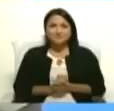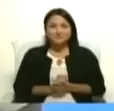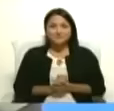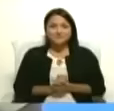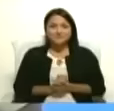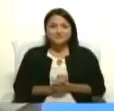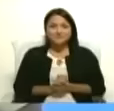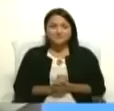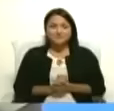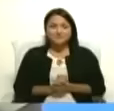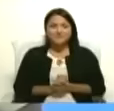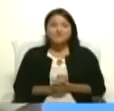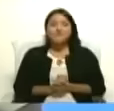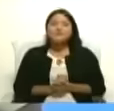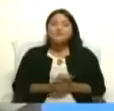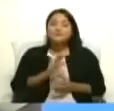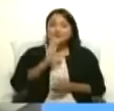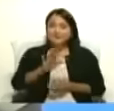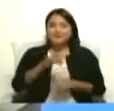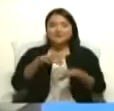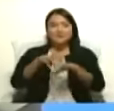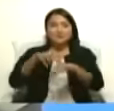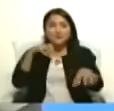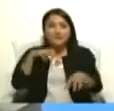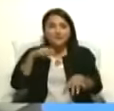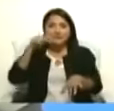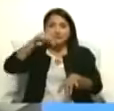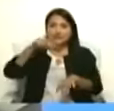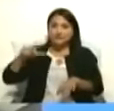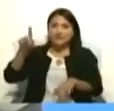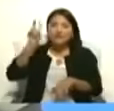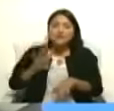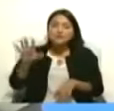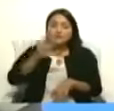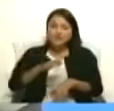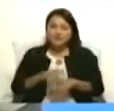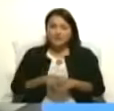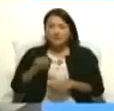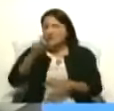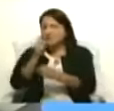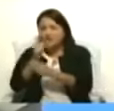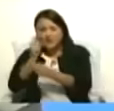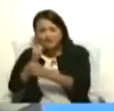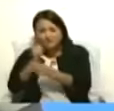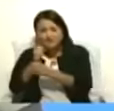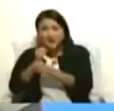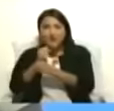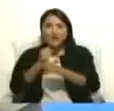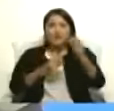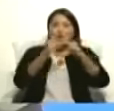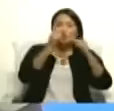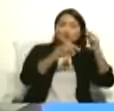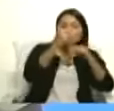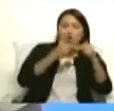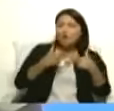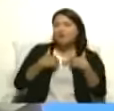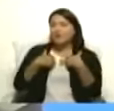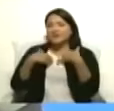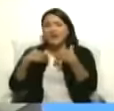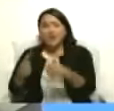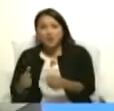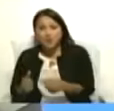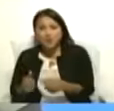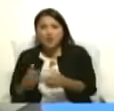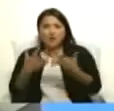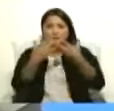grandes mayorías del país las inmensas mayorías del país los obreros los trabajadores de la construcción los trabajadores de salud los